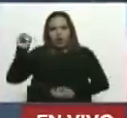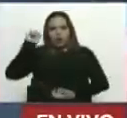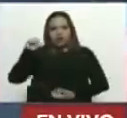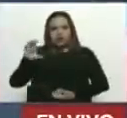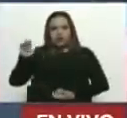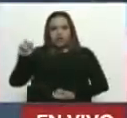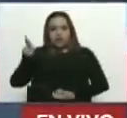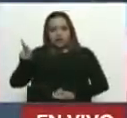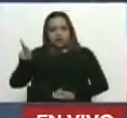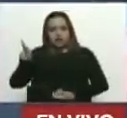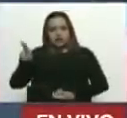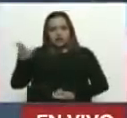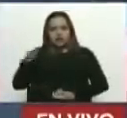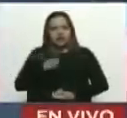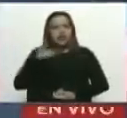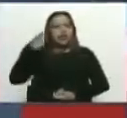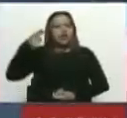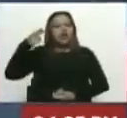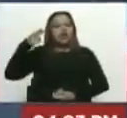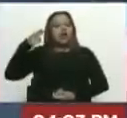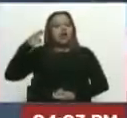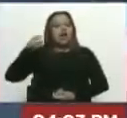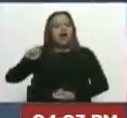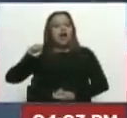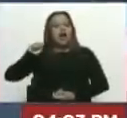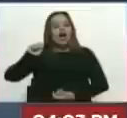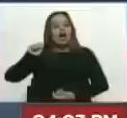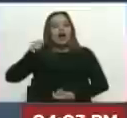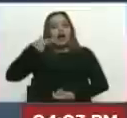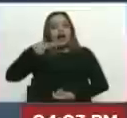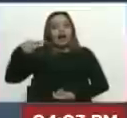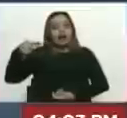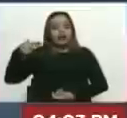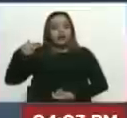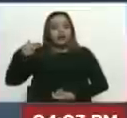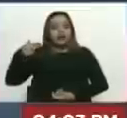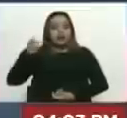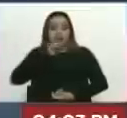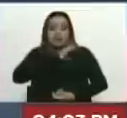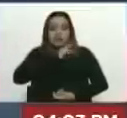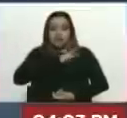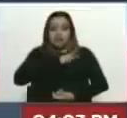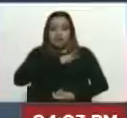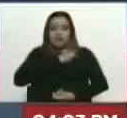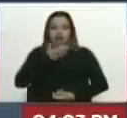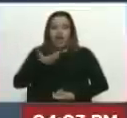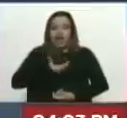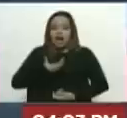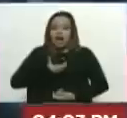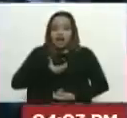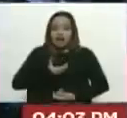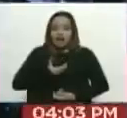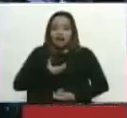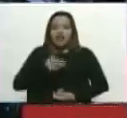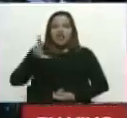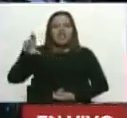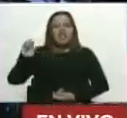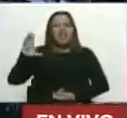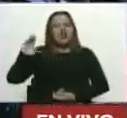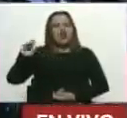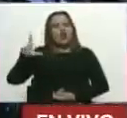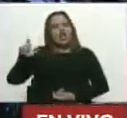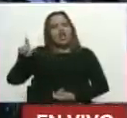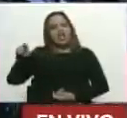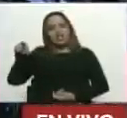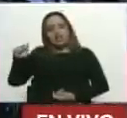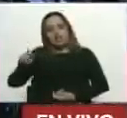de Chile, alcalde de la comuna de Recoleta y militante del Partido Comunista de Chile. Querido hermano, te